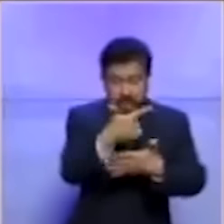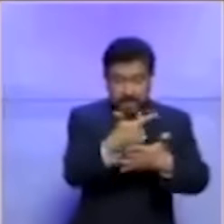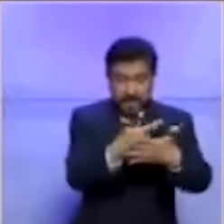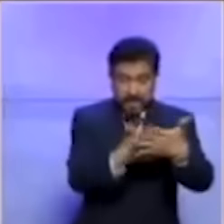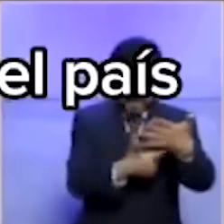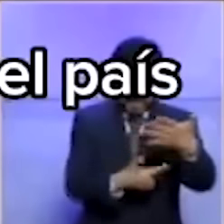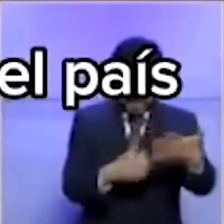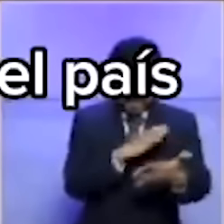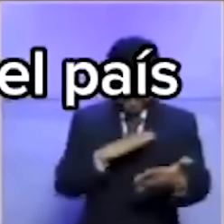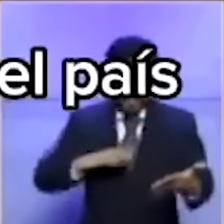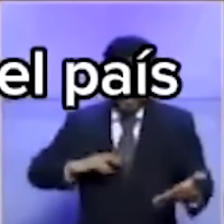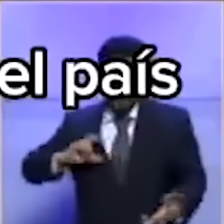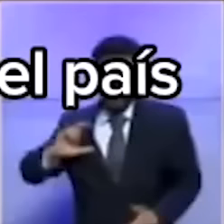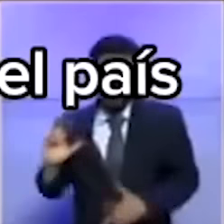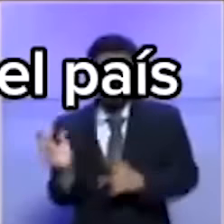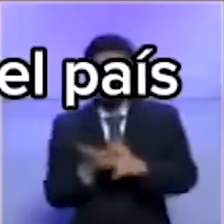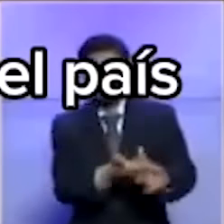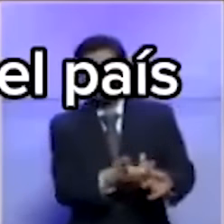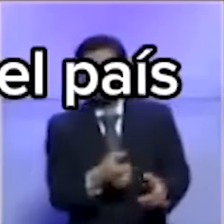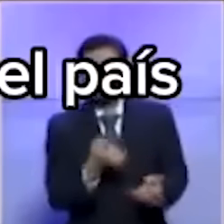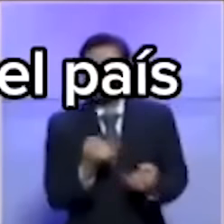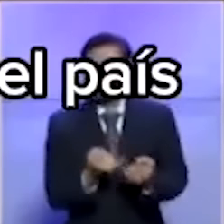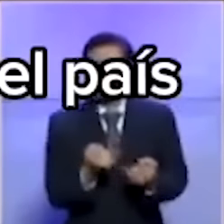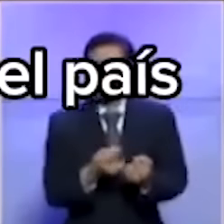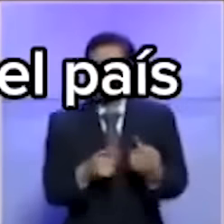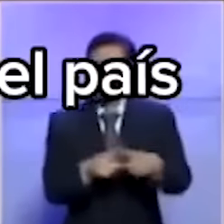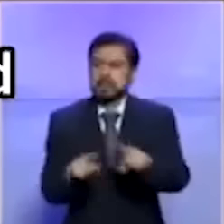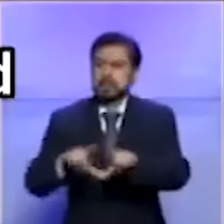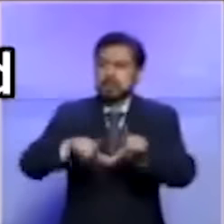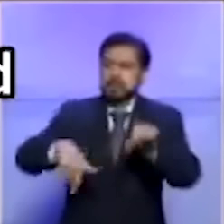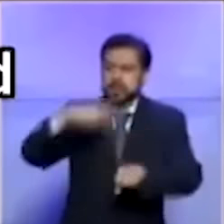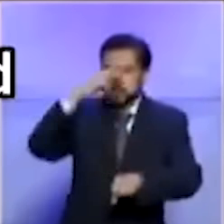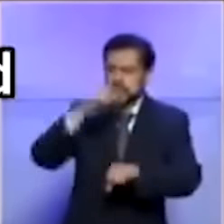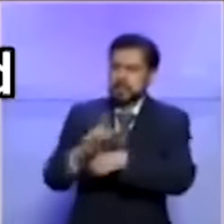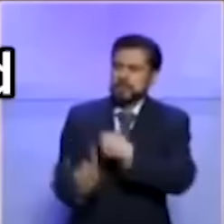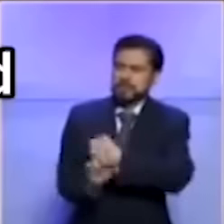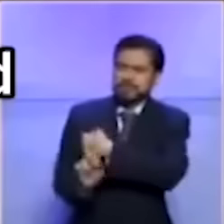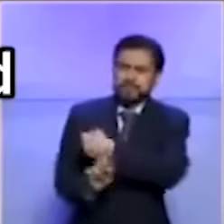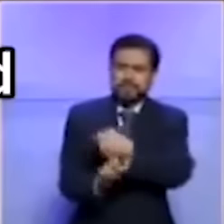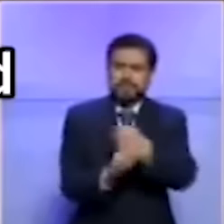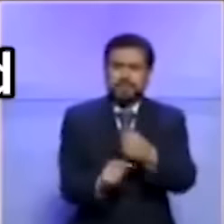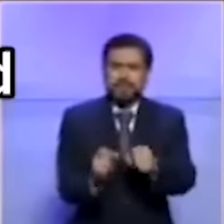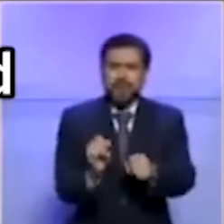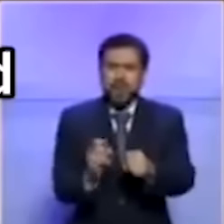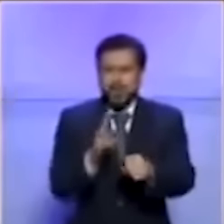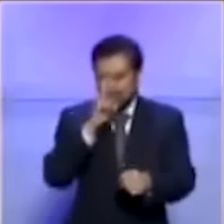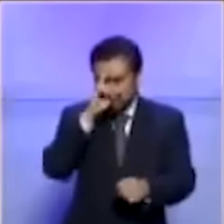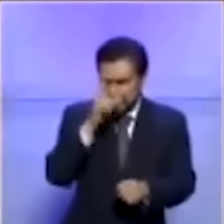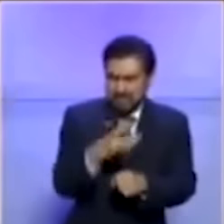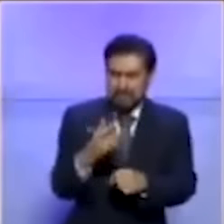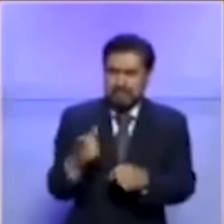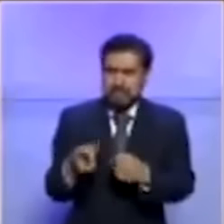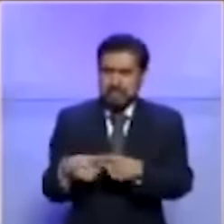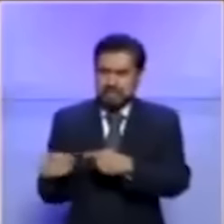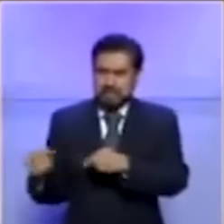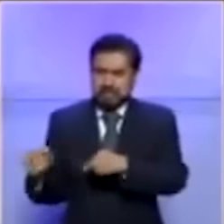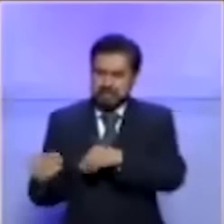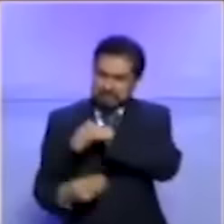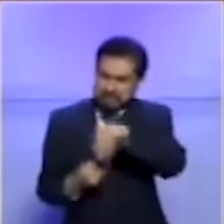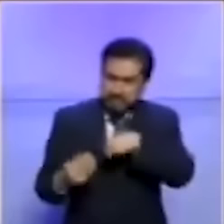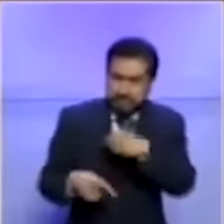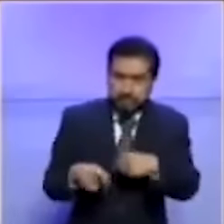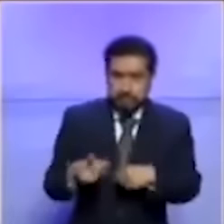asesinadas la disputa por el poder en diferentes partes del país abandonó cualquier sentido de civilidad y nos hizo